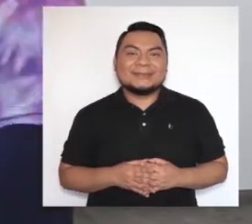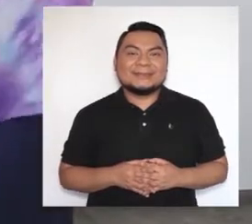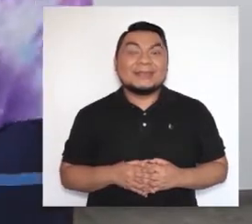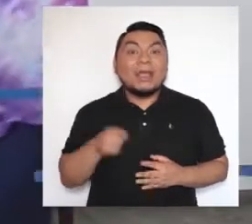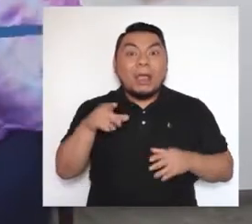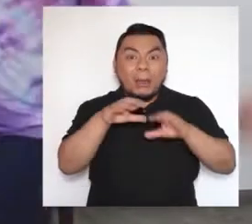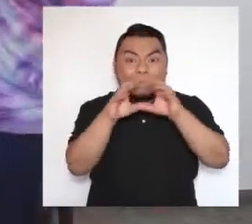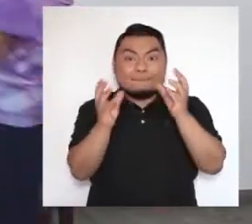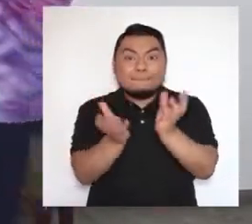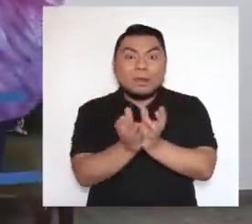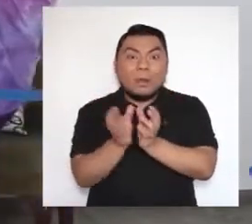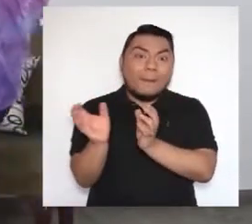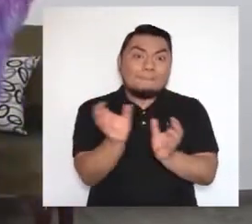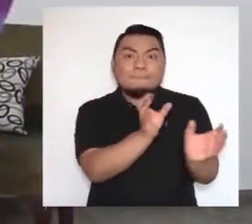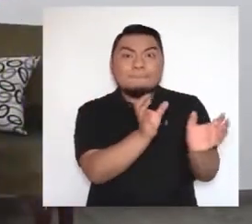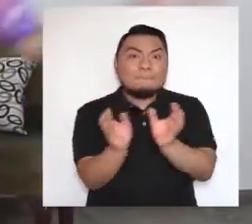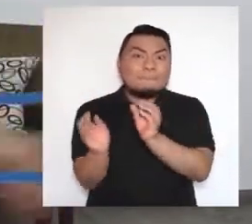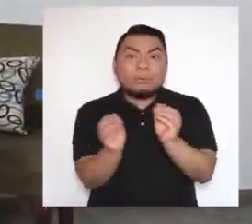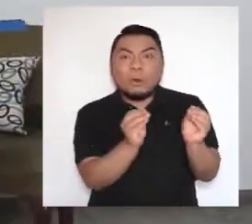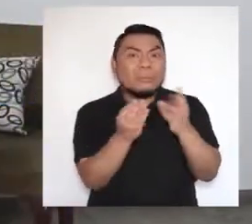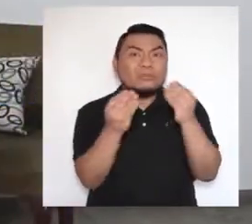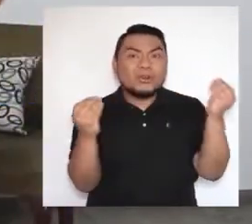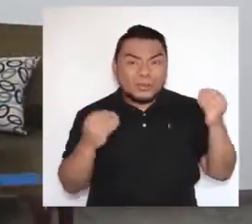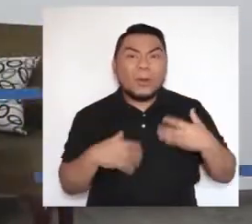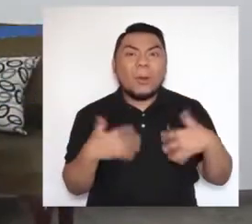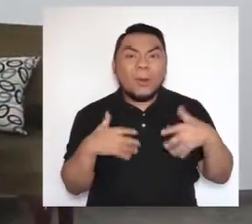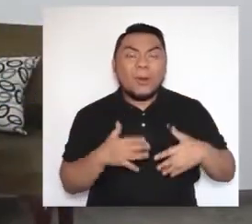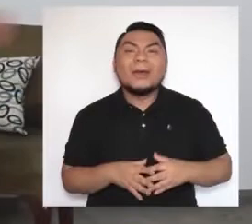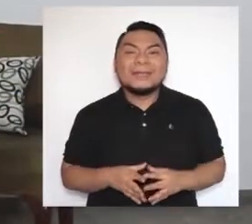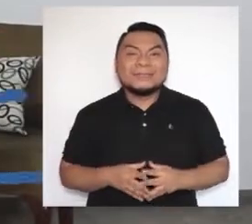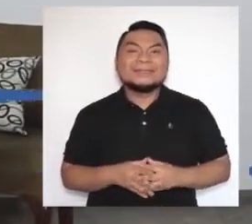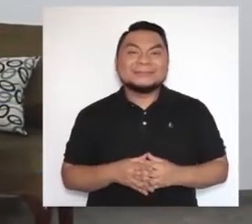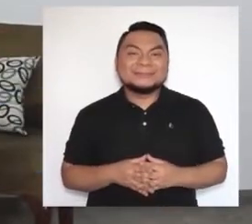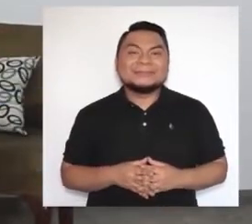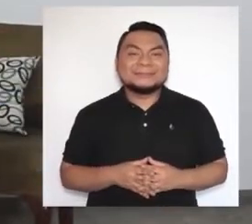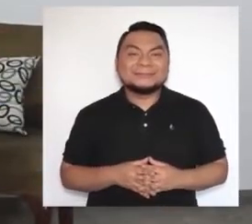Oh, las pelotas se mueven mucho.